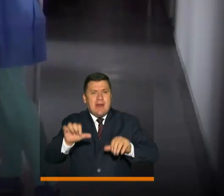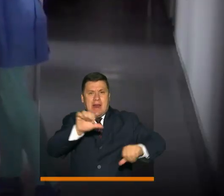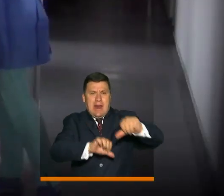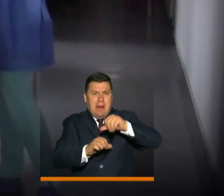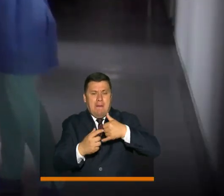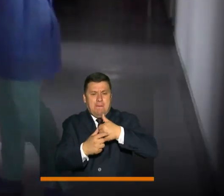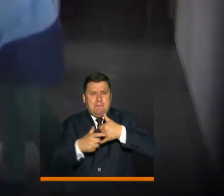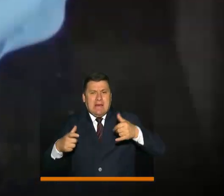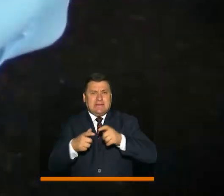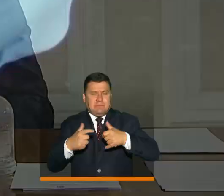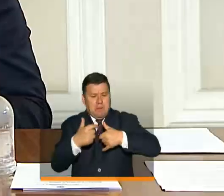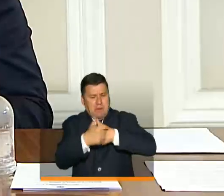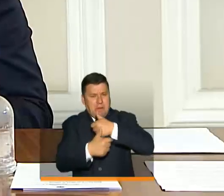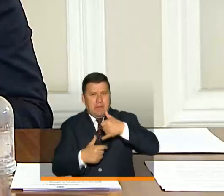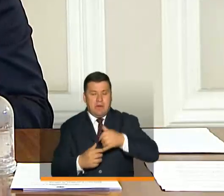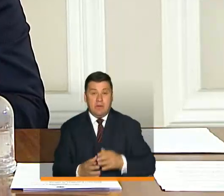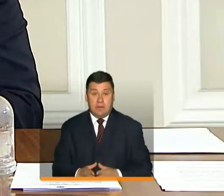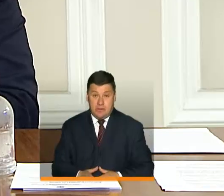laboratorios.